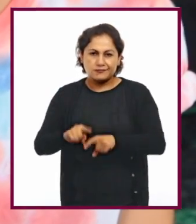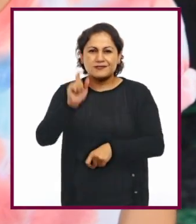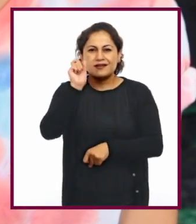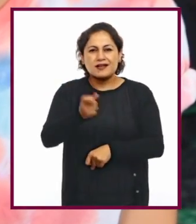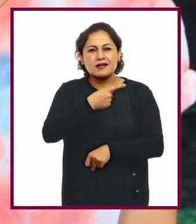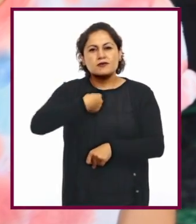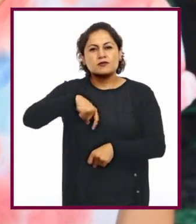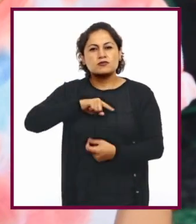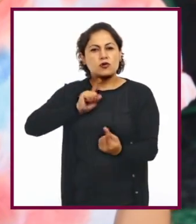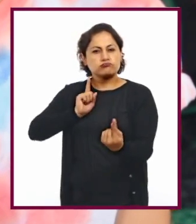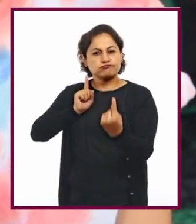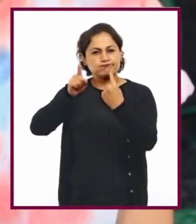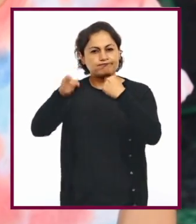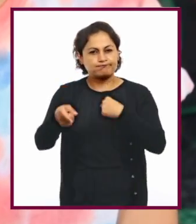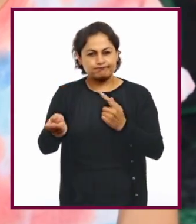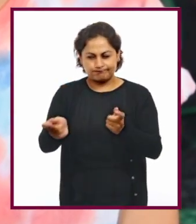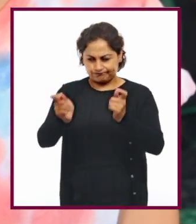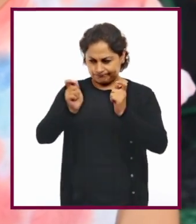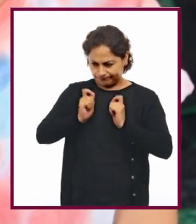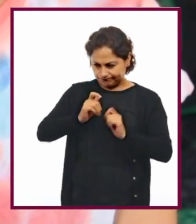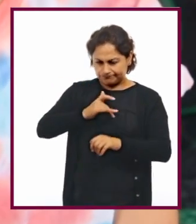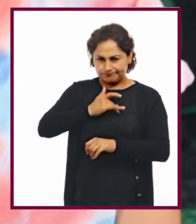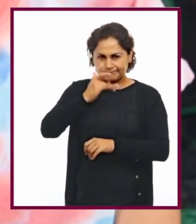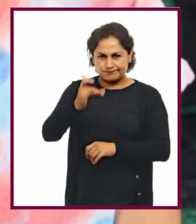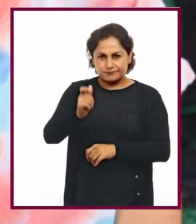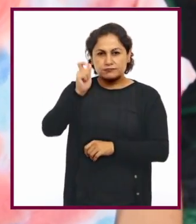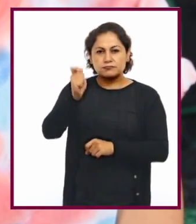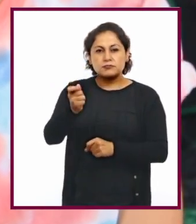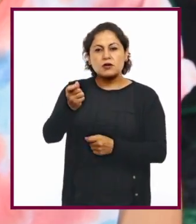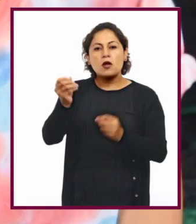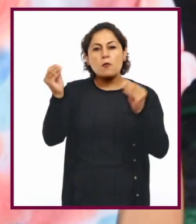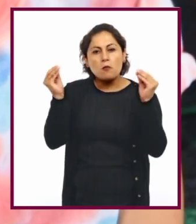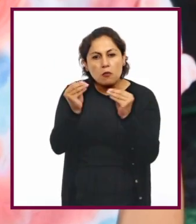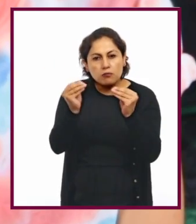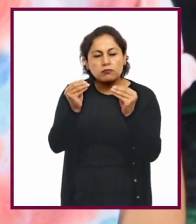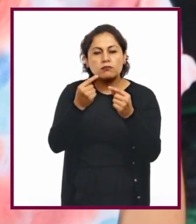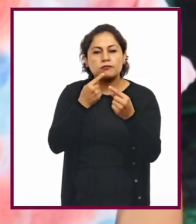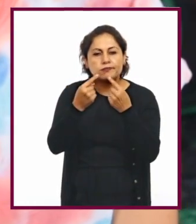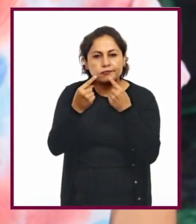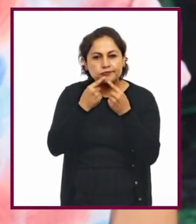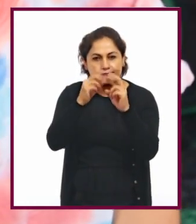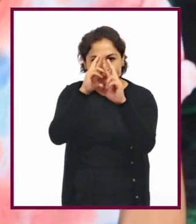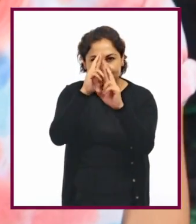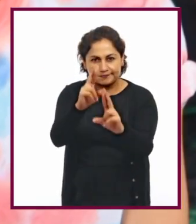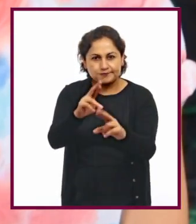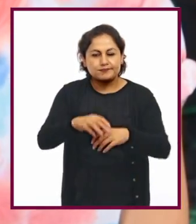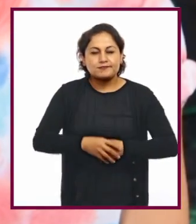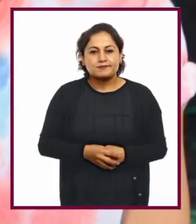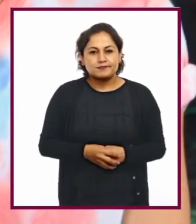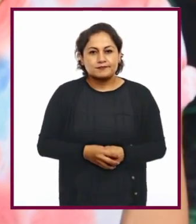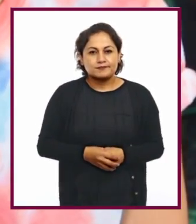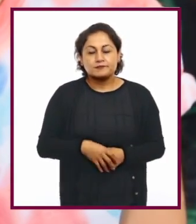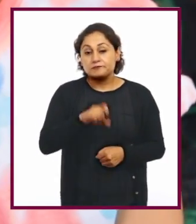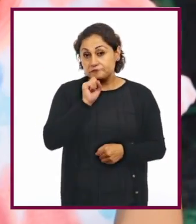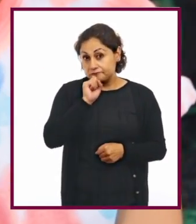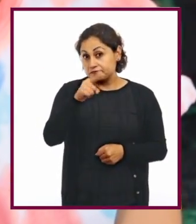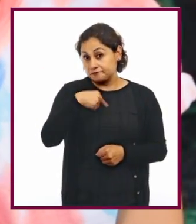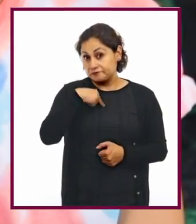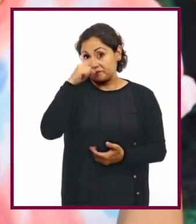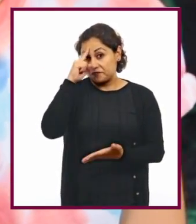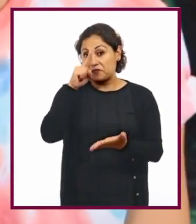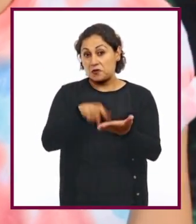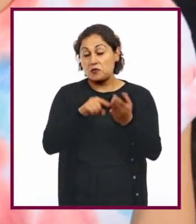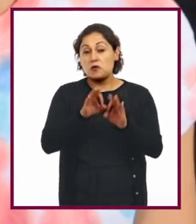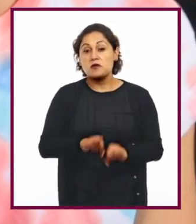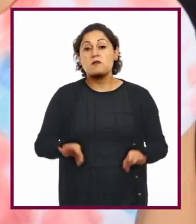humanos. O sea, que nos pongamos en sus zapatos y que los conflictos los resolvamos mediante el diálogo y el respeto. También